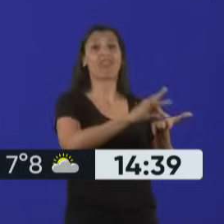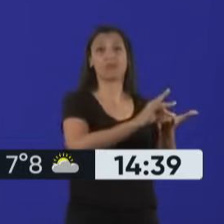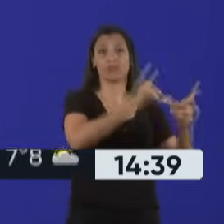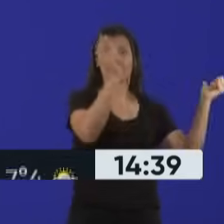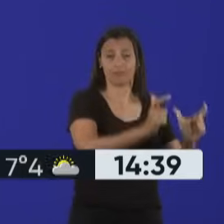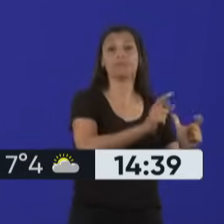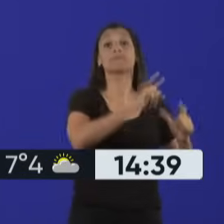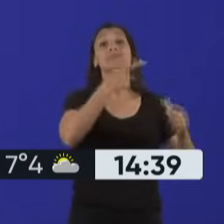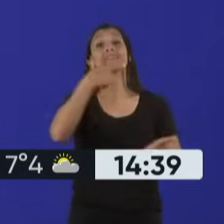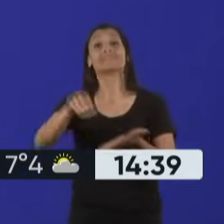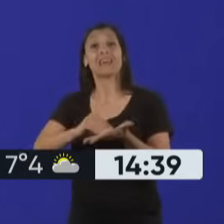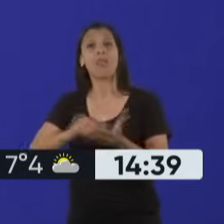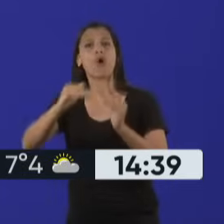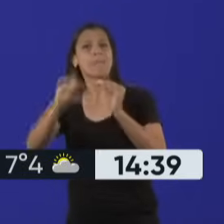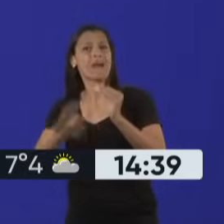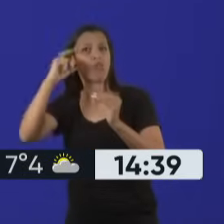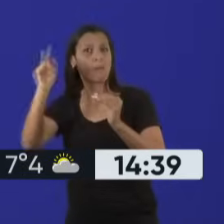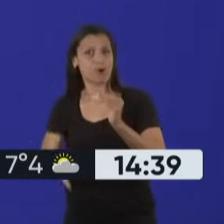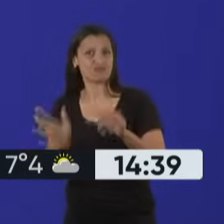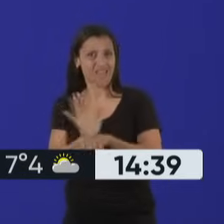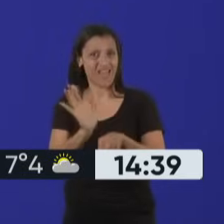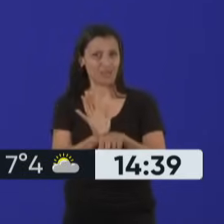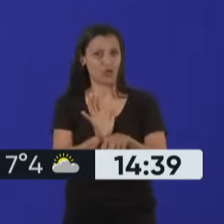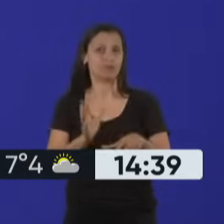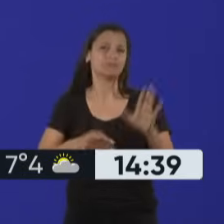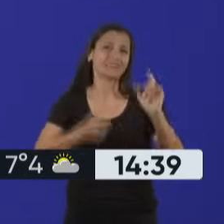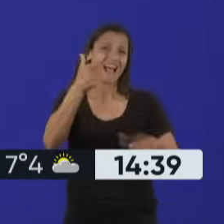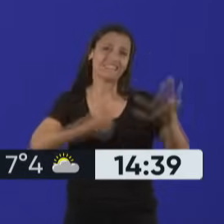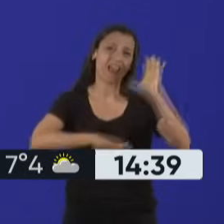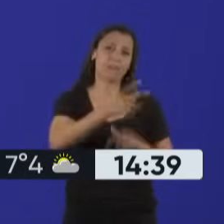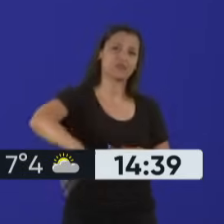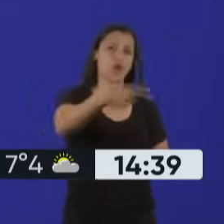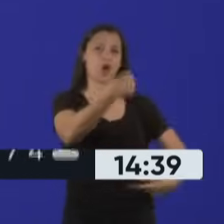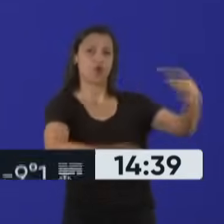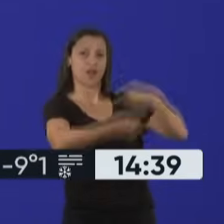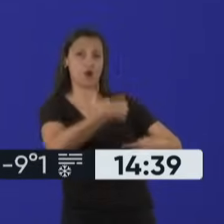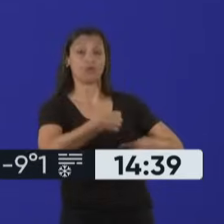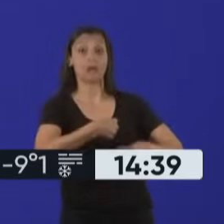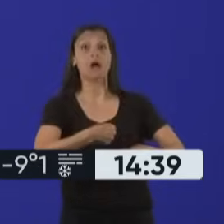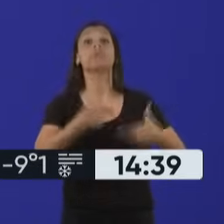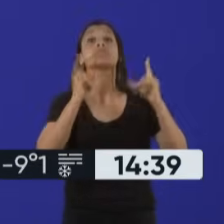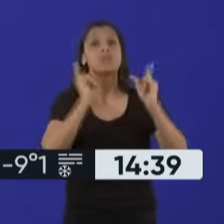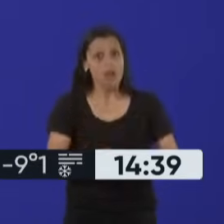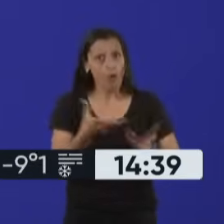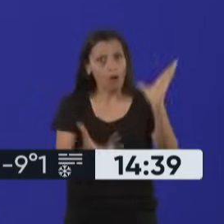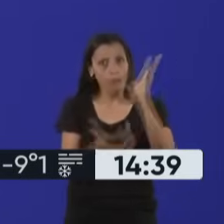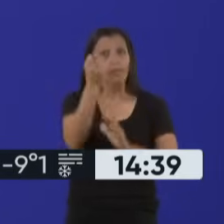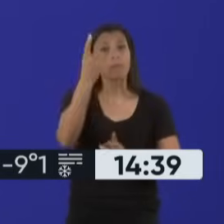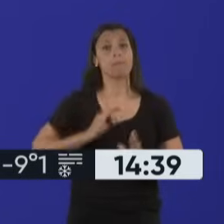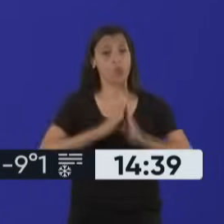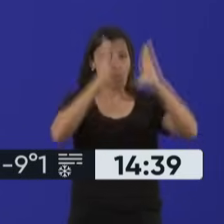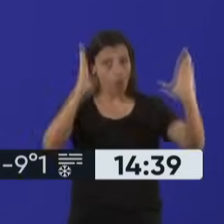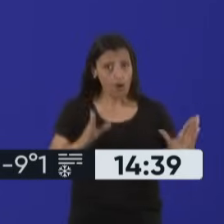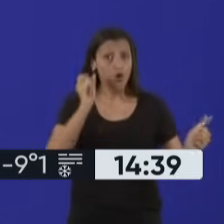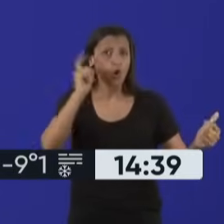10% de la de senadores. O sea, es increíble todo lo que hicimos en el primer año, pero creo que de hecho nos dieron todas esas